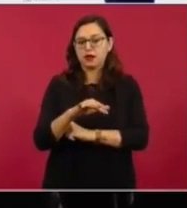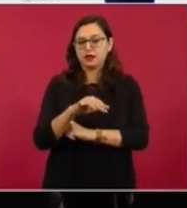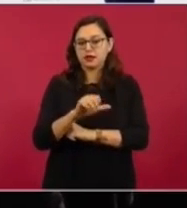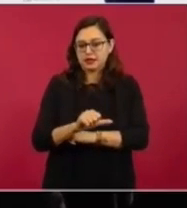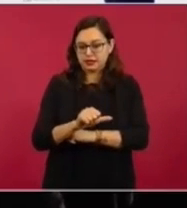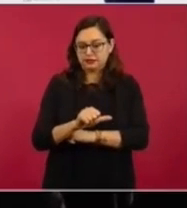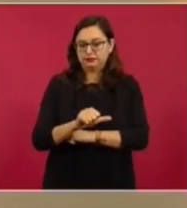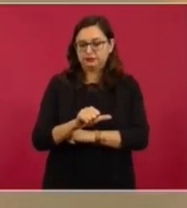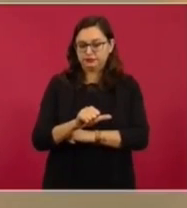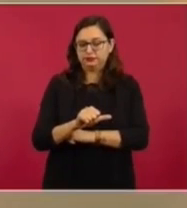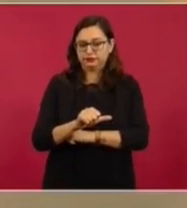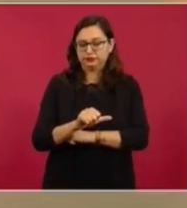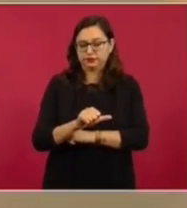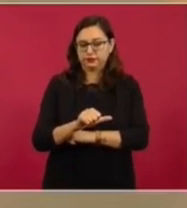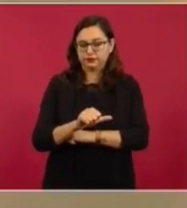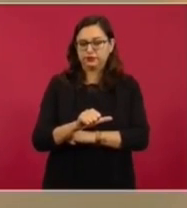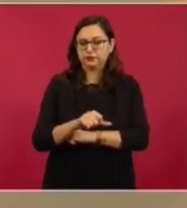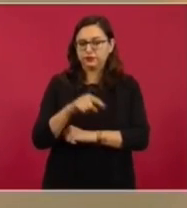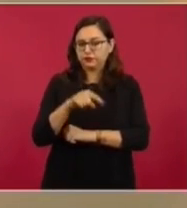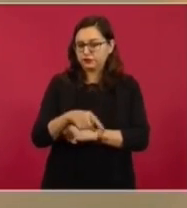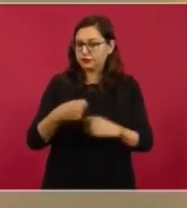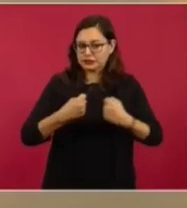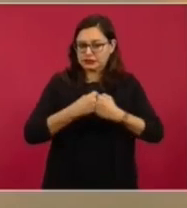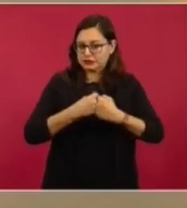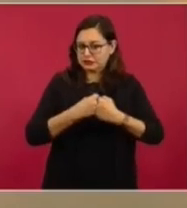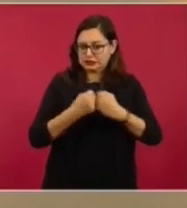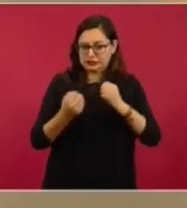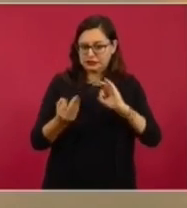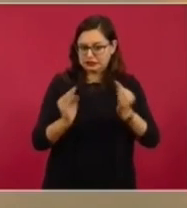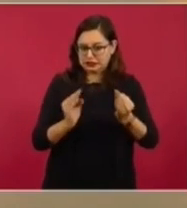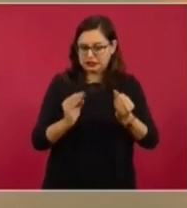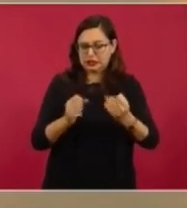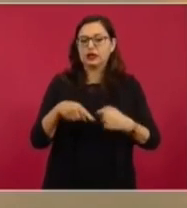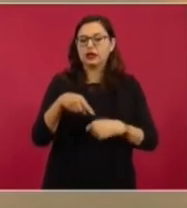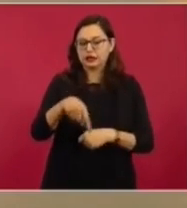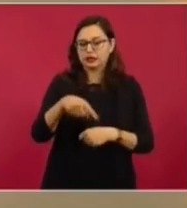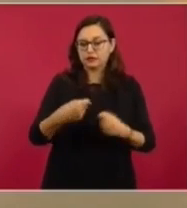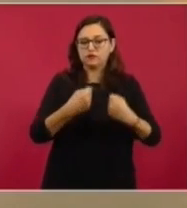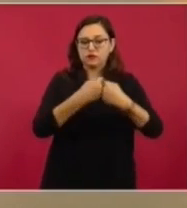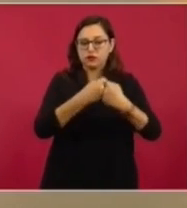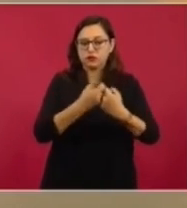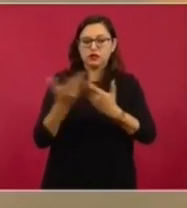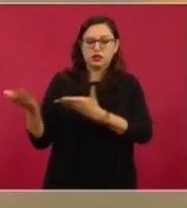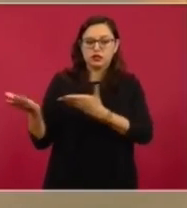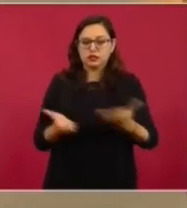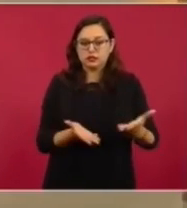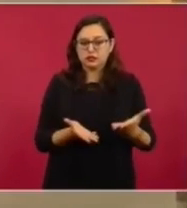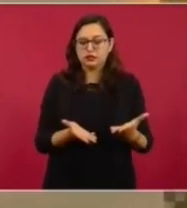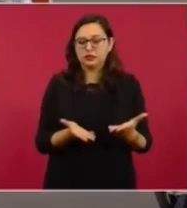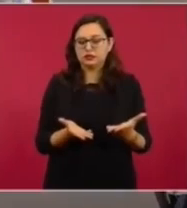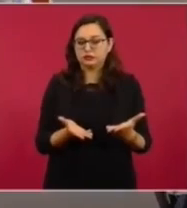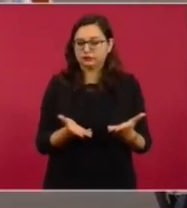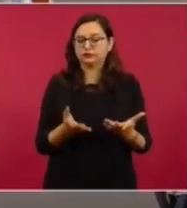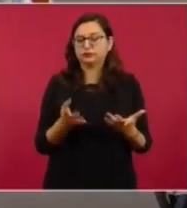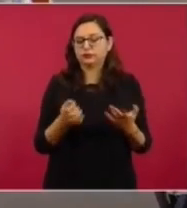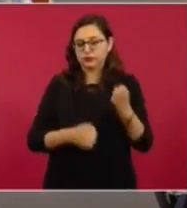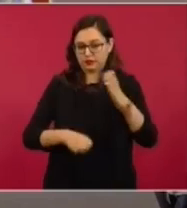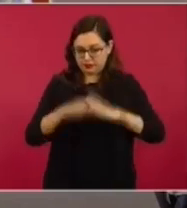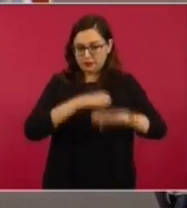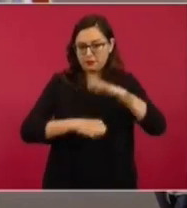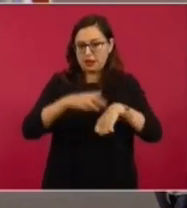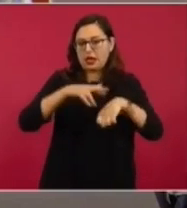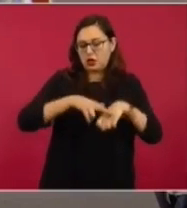Siret, que está justo en la frontera entre Rumanía y Ucrania. Ahí le recibieron pues el embajador en